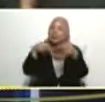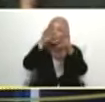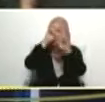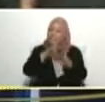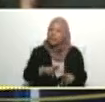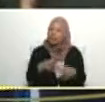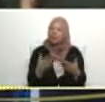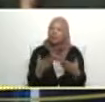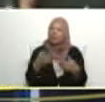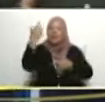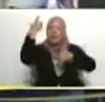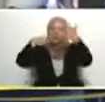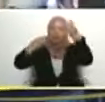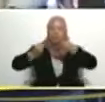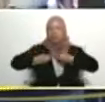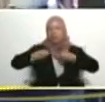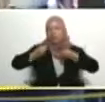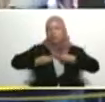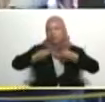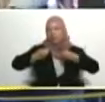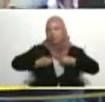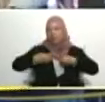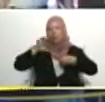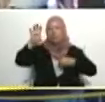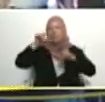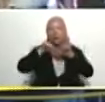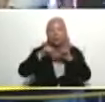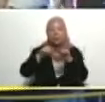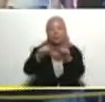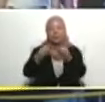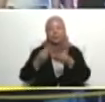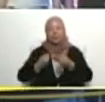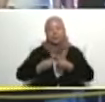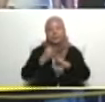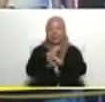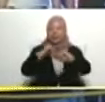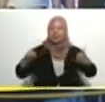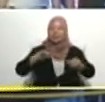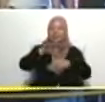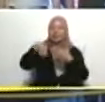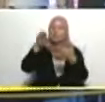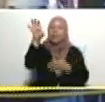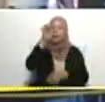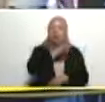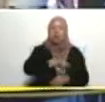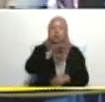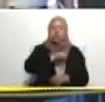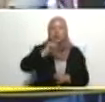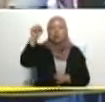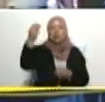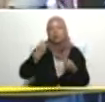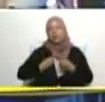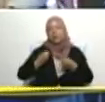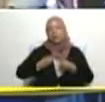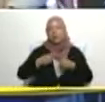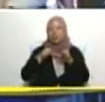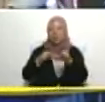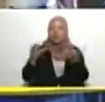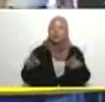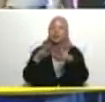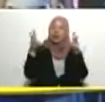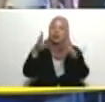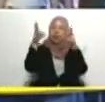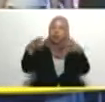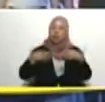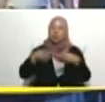respeta. Chávez vive. La patria sigue. Independencia y patria socialista. ¡Viviremos,